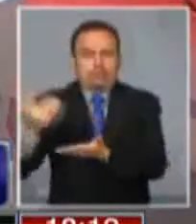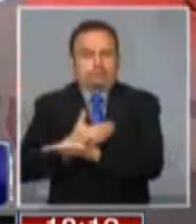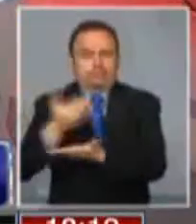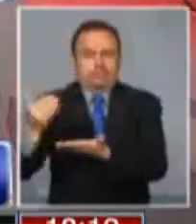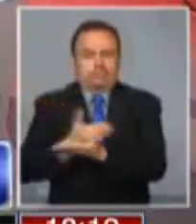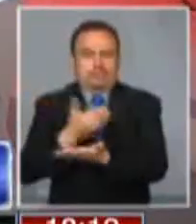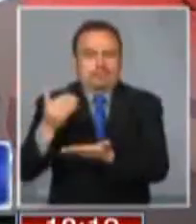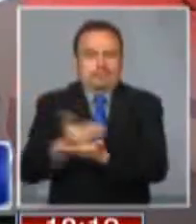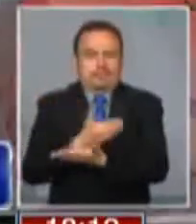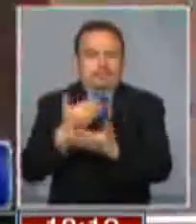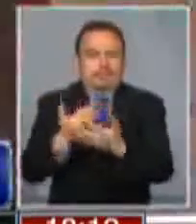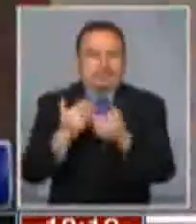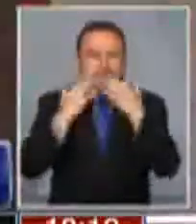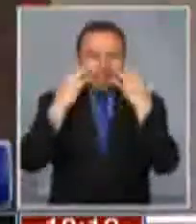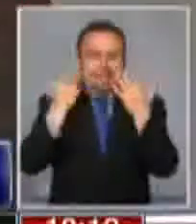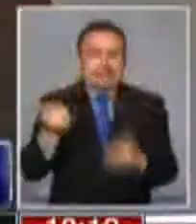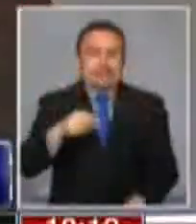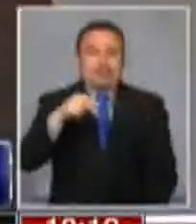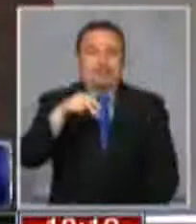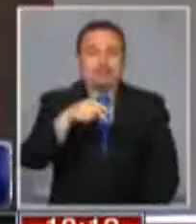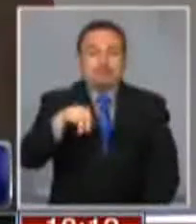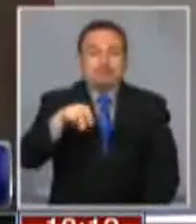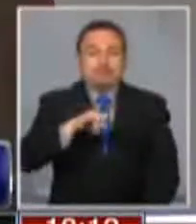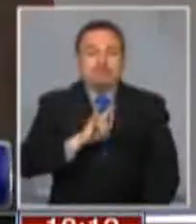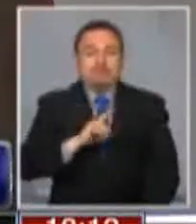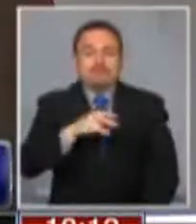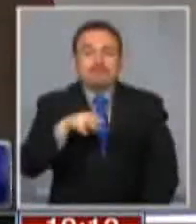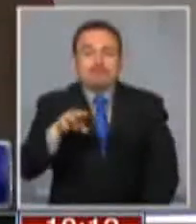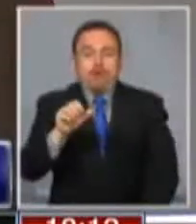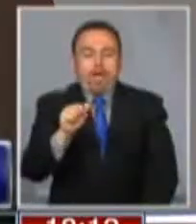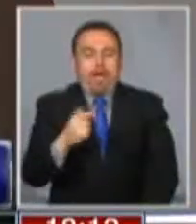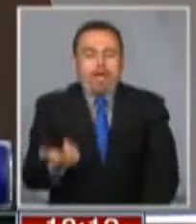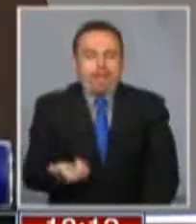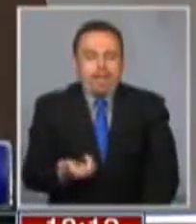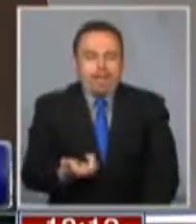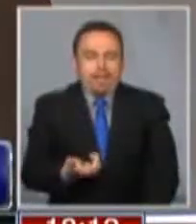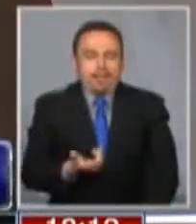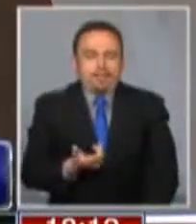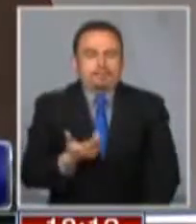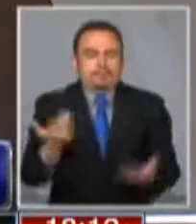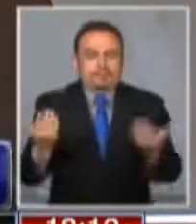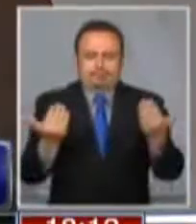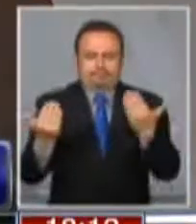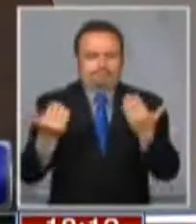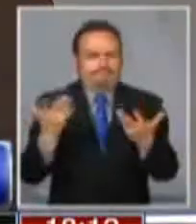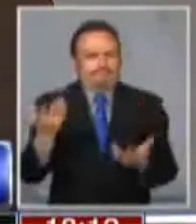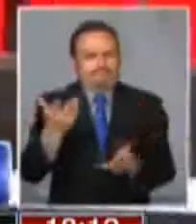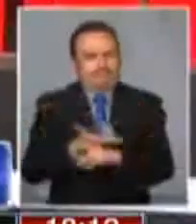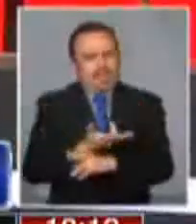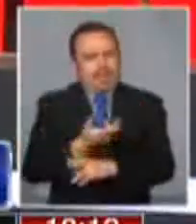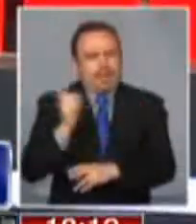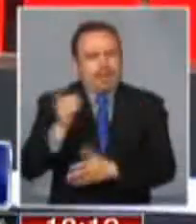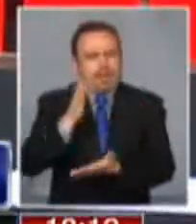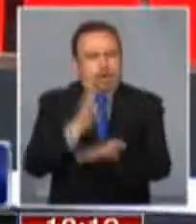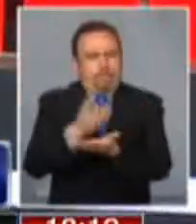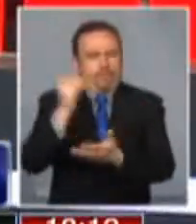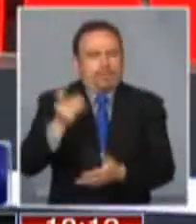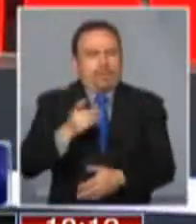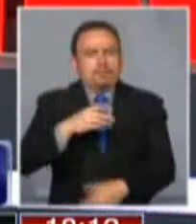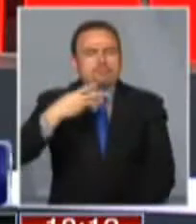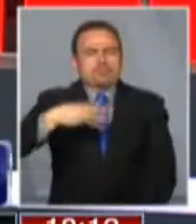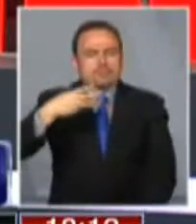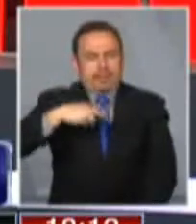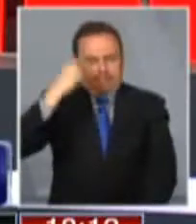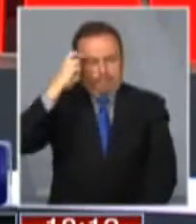sacando cuentas alegres, como en Ñuñoa, y eso te demuestra lo arbitrario que hacía esta medida. Ahora, cerca del Patio